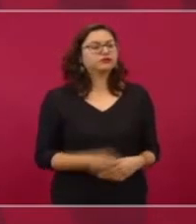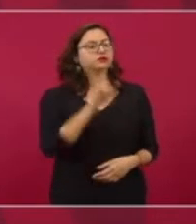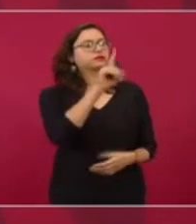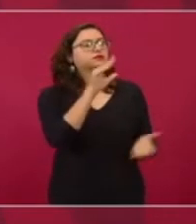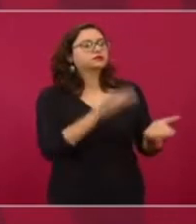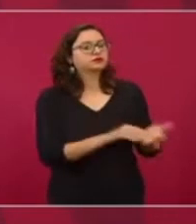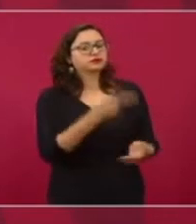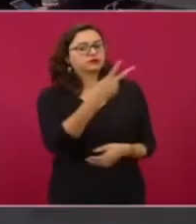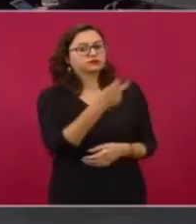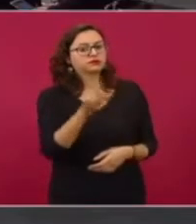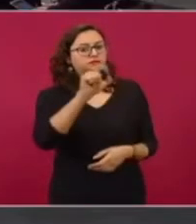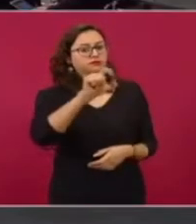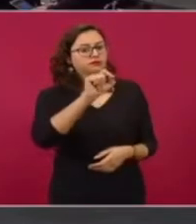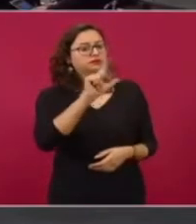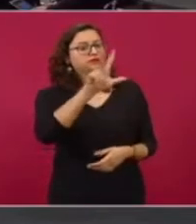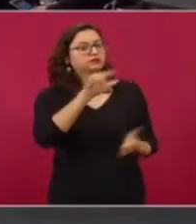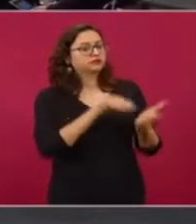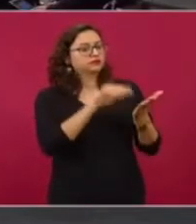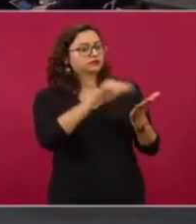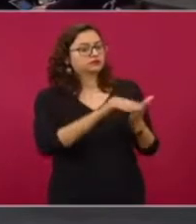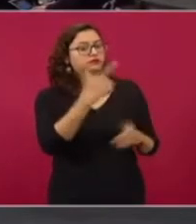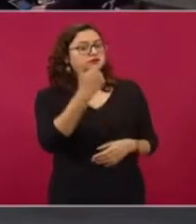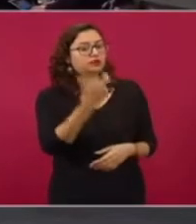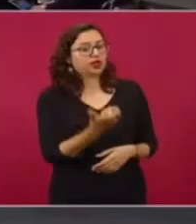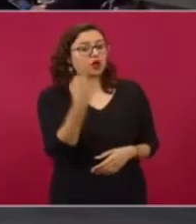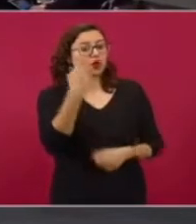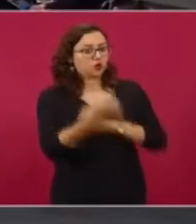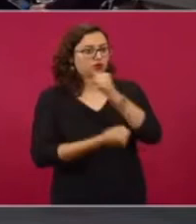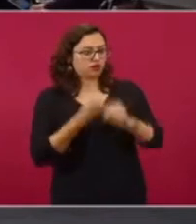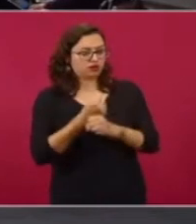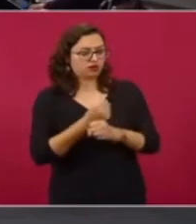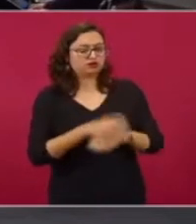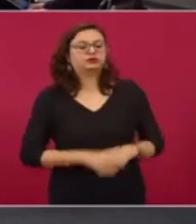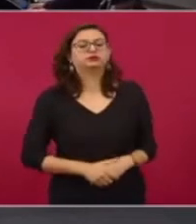228 millones de pesos soy renta